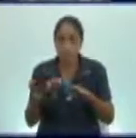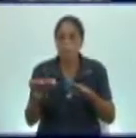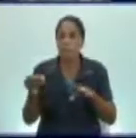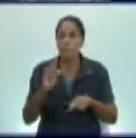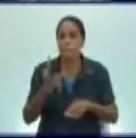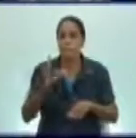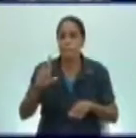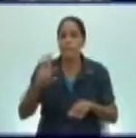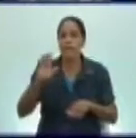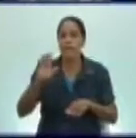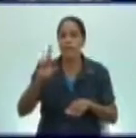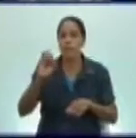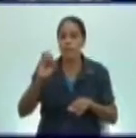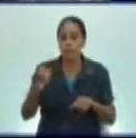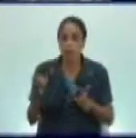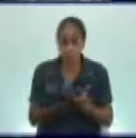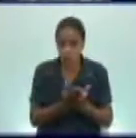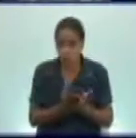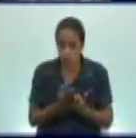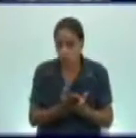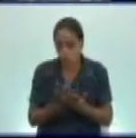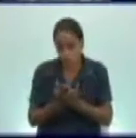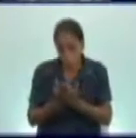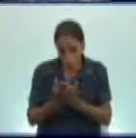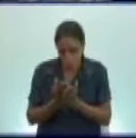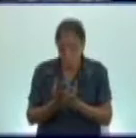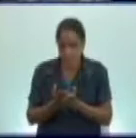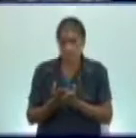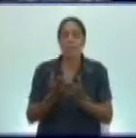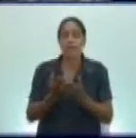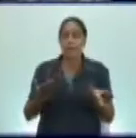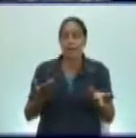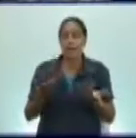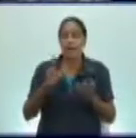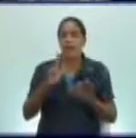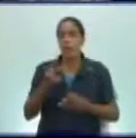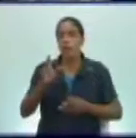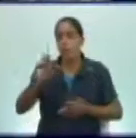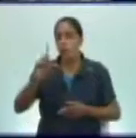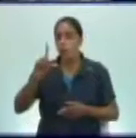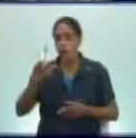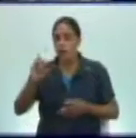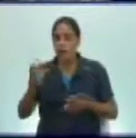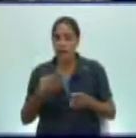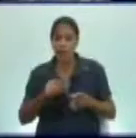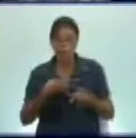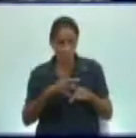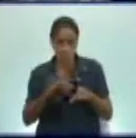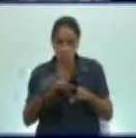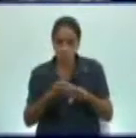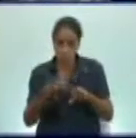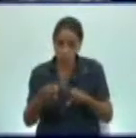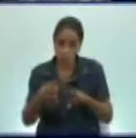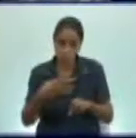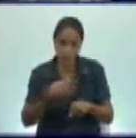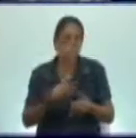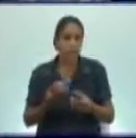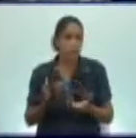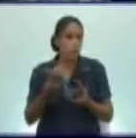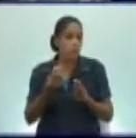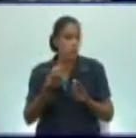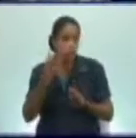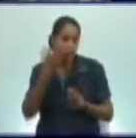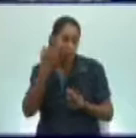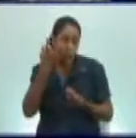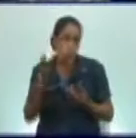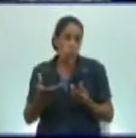ellos estudian, que se llaman los poliquetos. Poli por la cantidad de quetas que presenta. Muy bonita esa